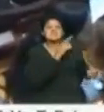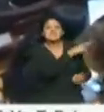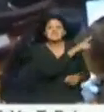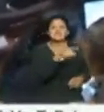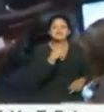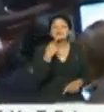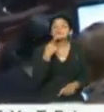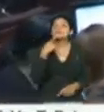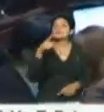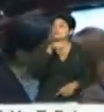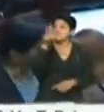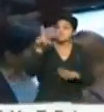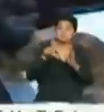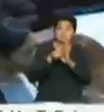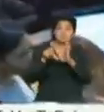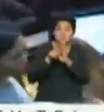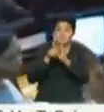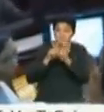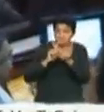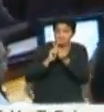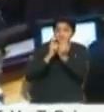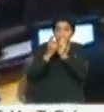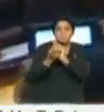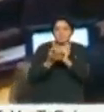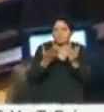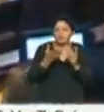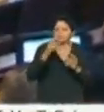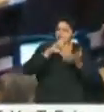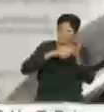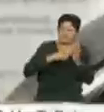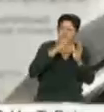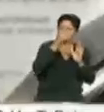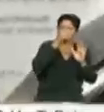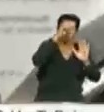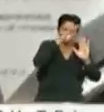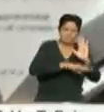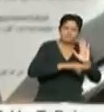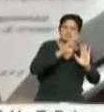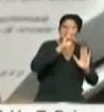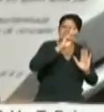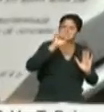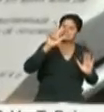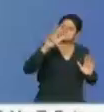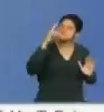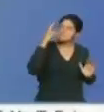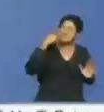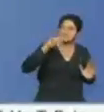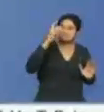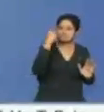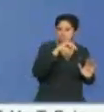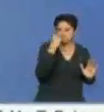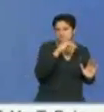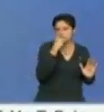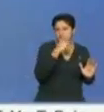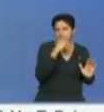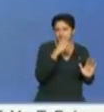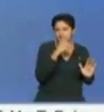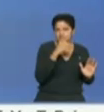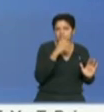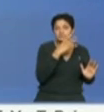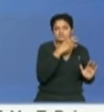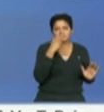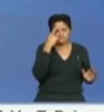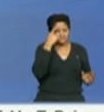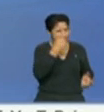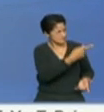vigencia del proyecto de ley les representará un déficit de aproximadamente $63 millones. El mismo chantaje quisieron